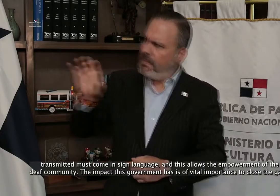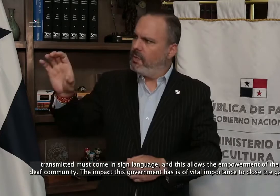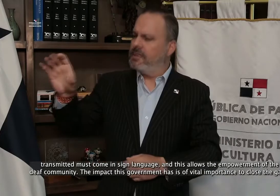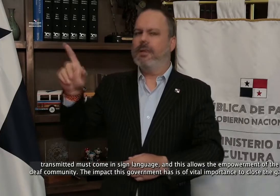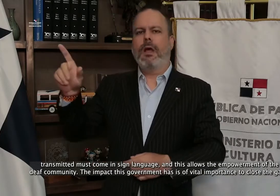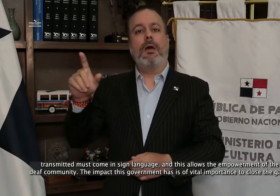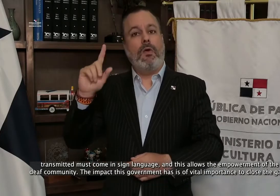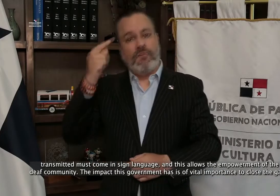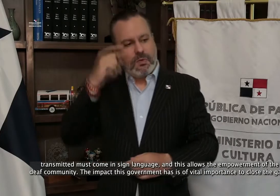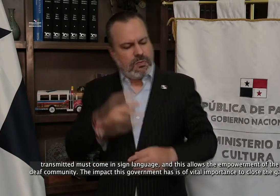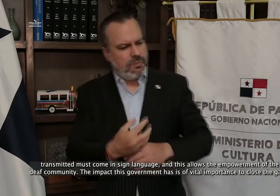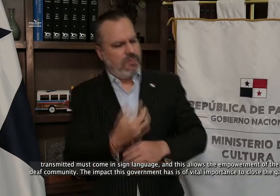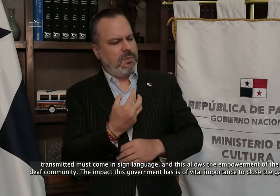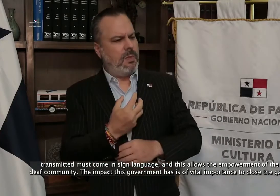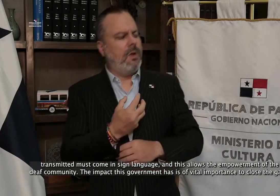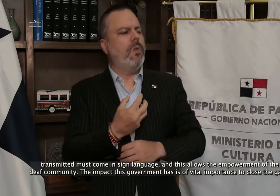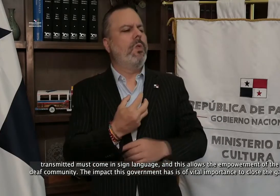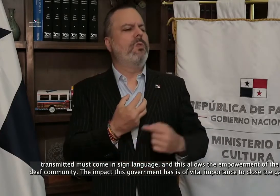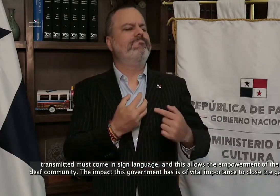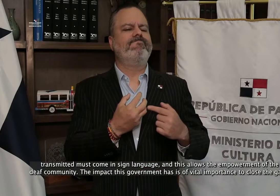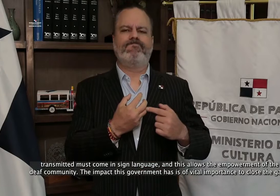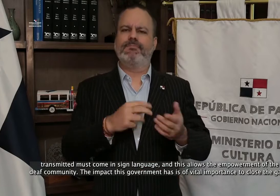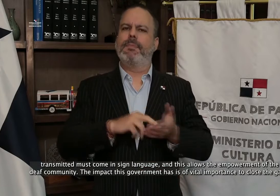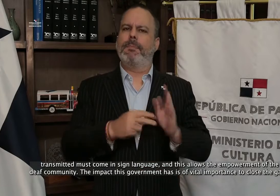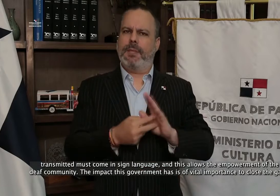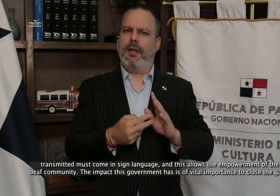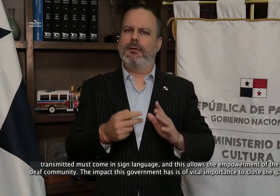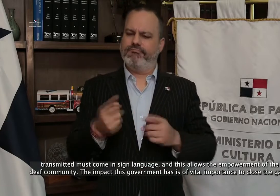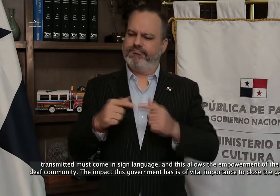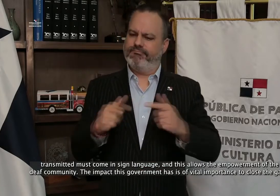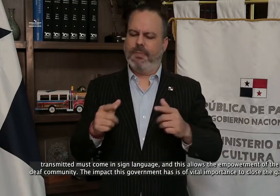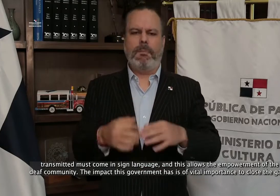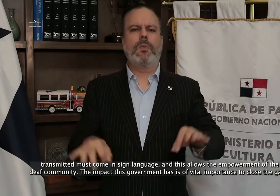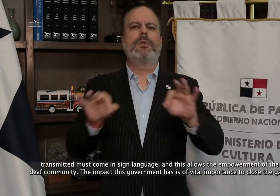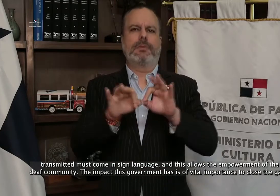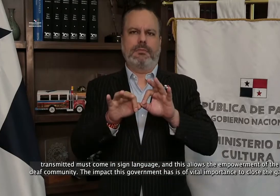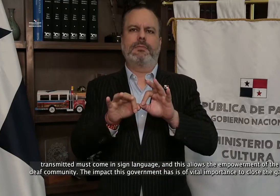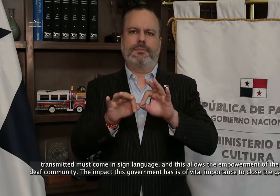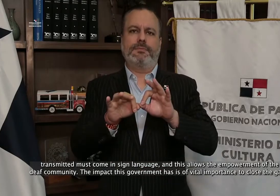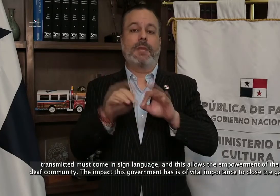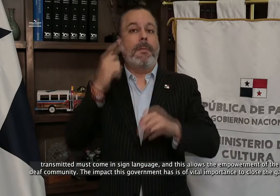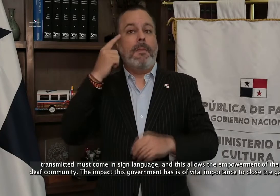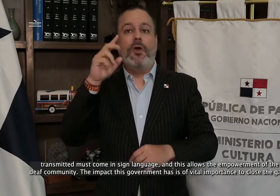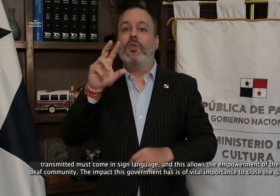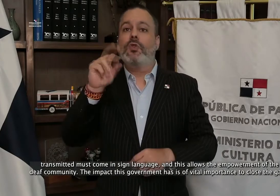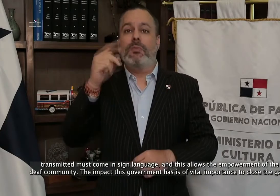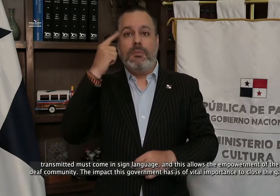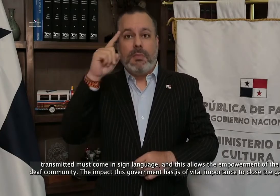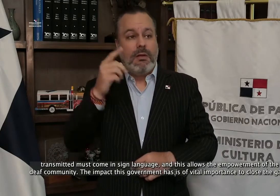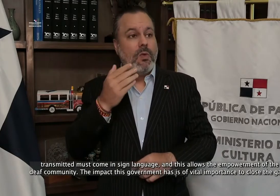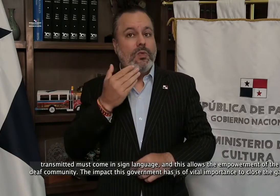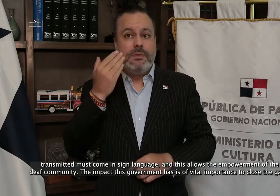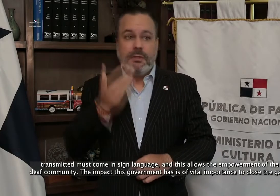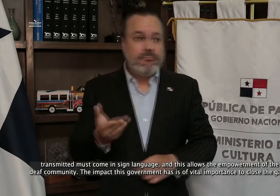oyente. Para el Gobierno Nacional, esto significa que toda información transmitida debe venir en la lengua de